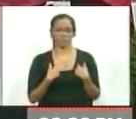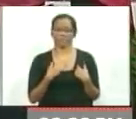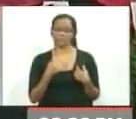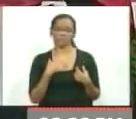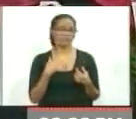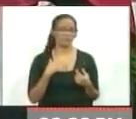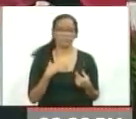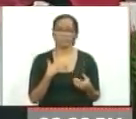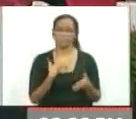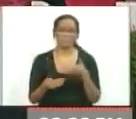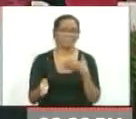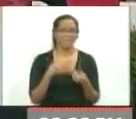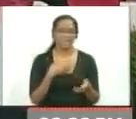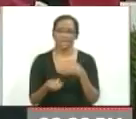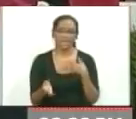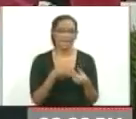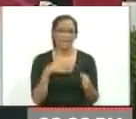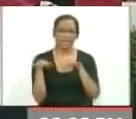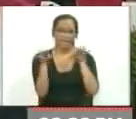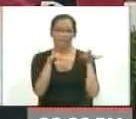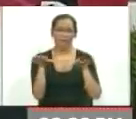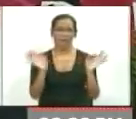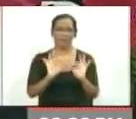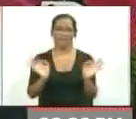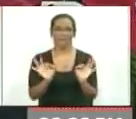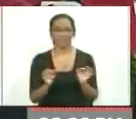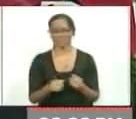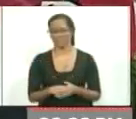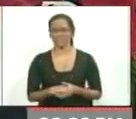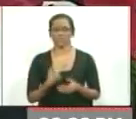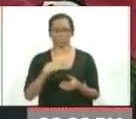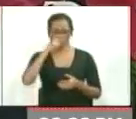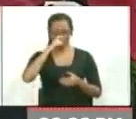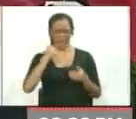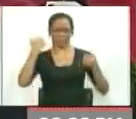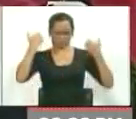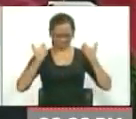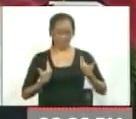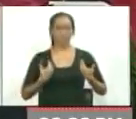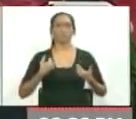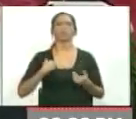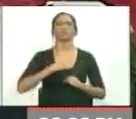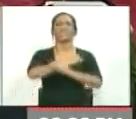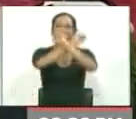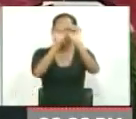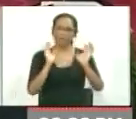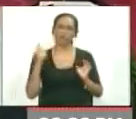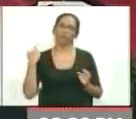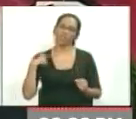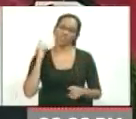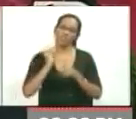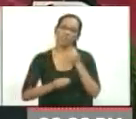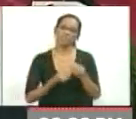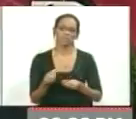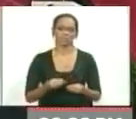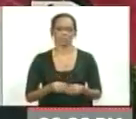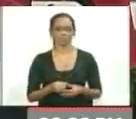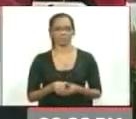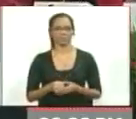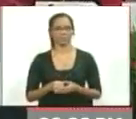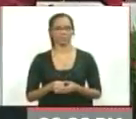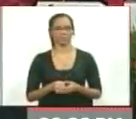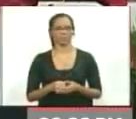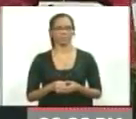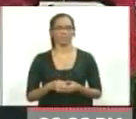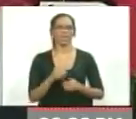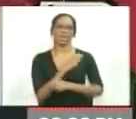Yo no le como ese machantaje a nadie, en verdad, a estas alturas no. Con esta edad que tengo, tengo claro lo que debo hacer. Y la